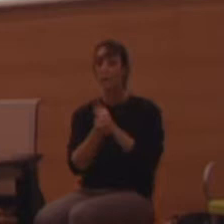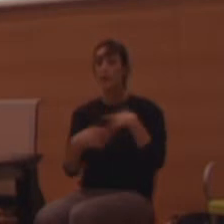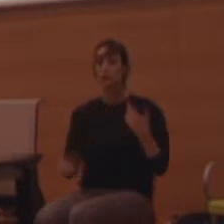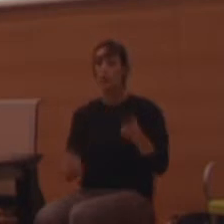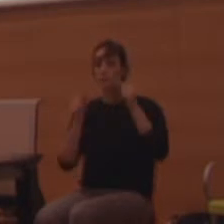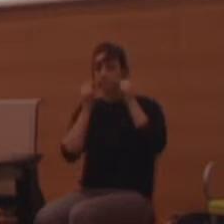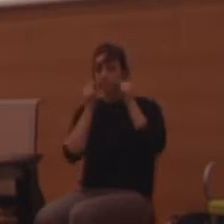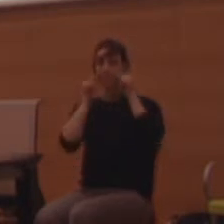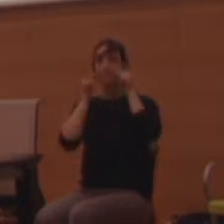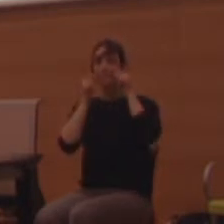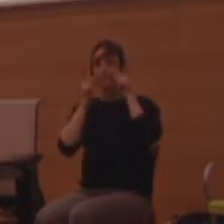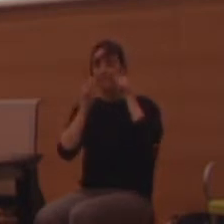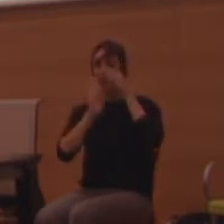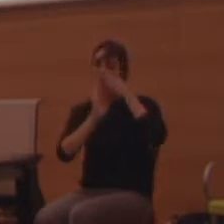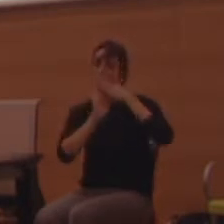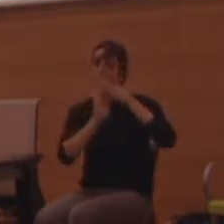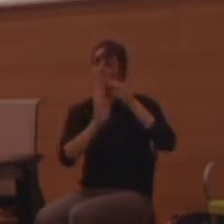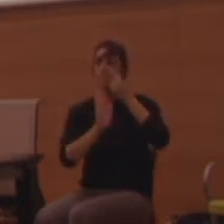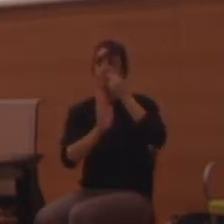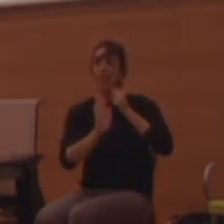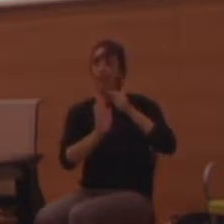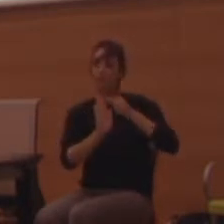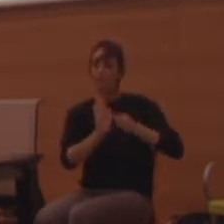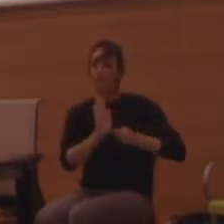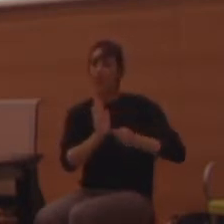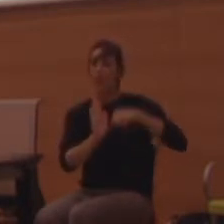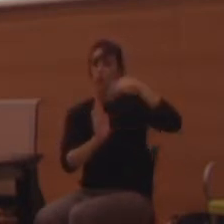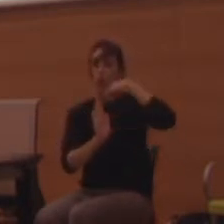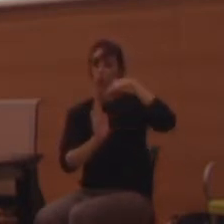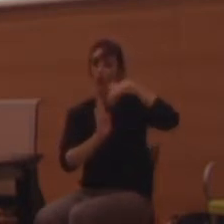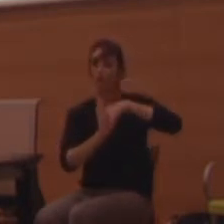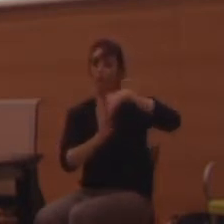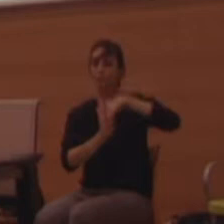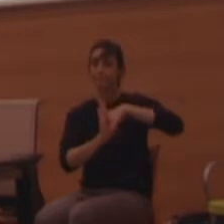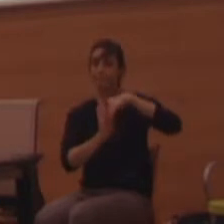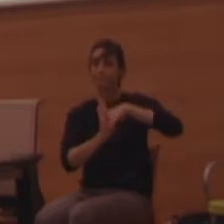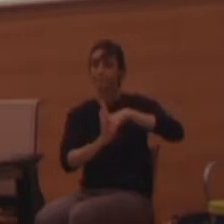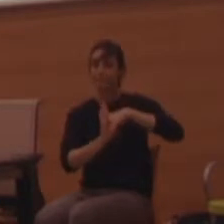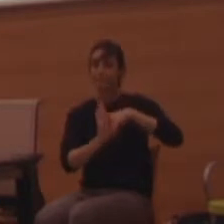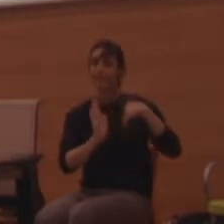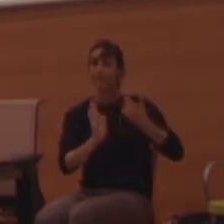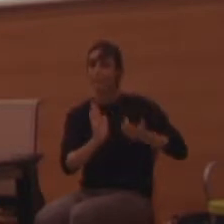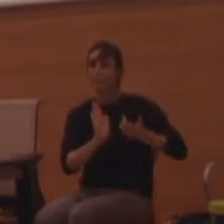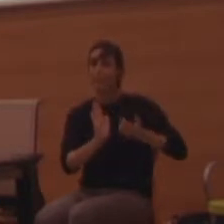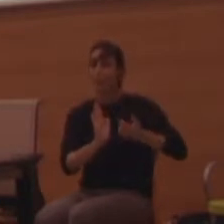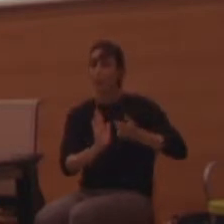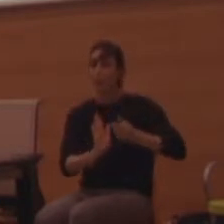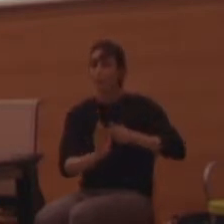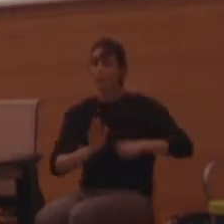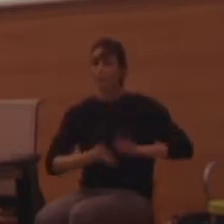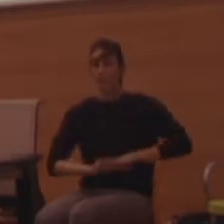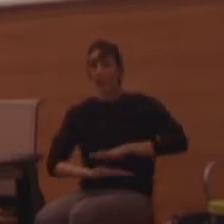el pie está perfectamente, que suda, que mantiene esa función sudomotora. Cuando